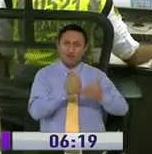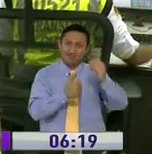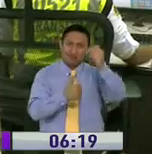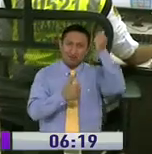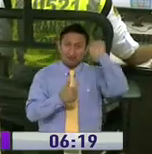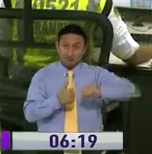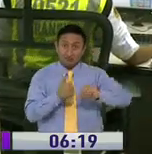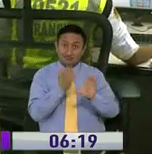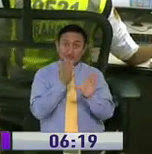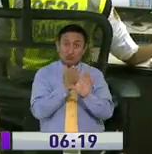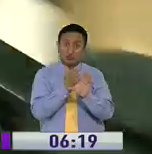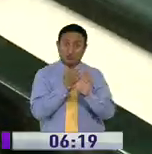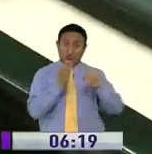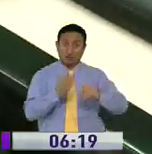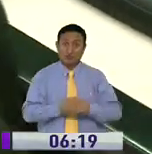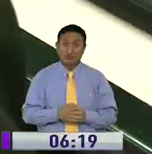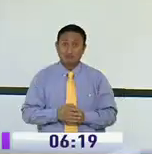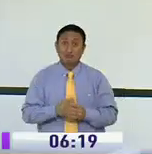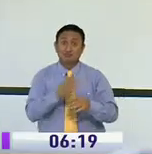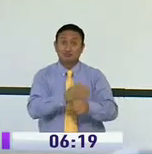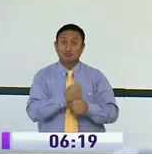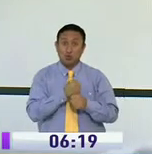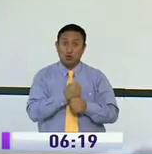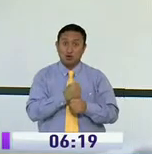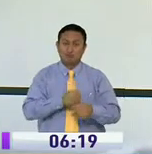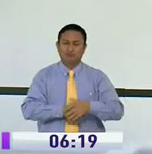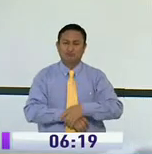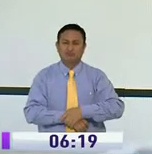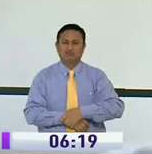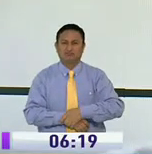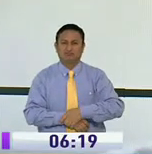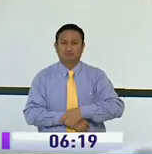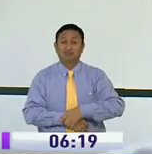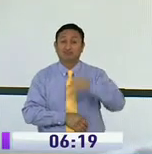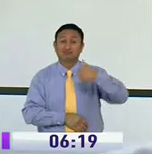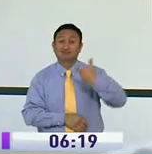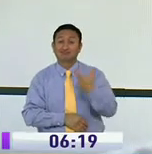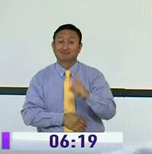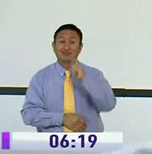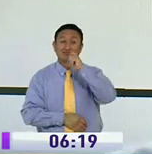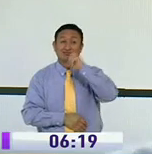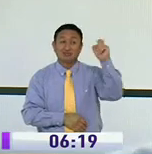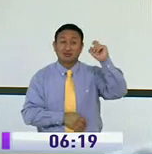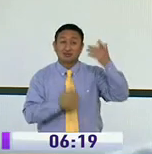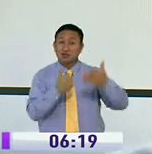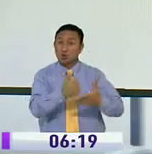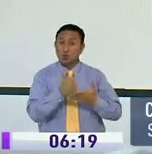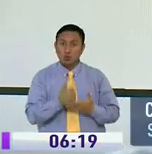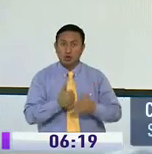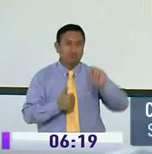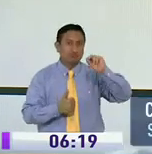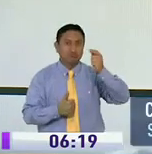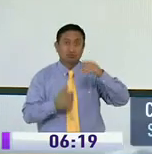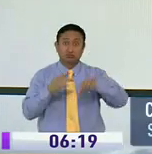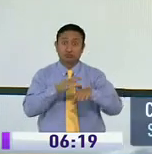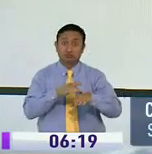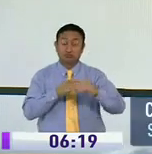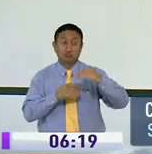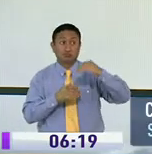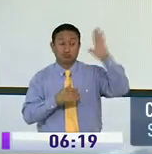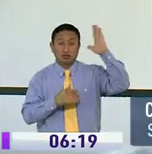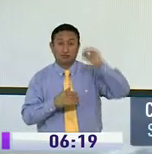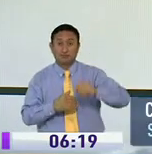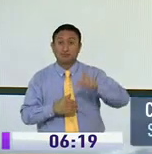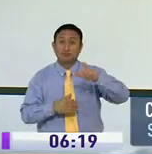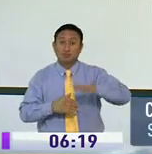ayuda psicológica y de seguridad. Esta llamada de auxilio es una llamada inminente de alto riesgo. Hay